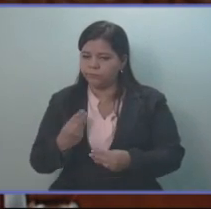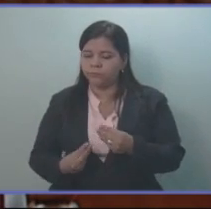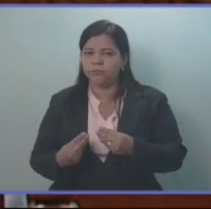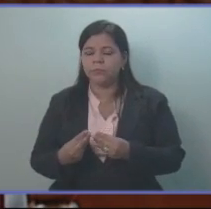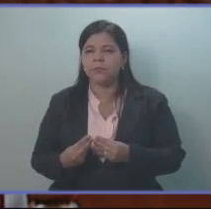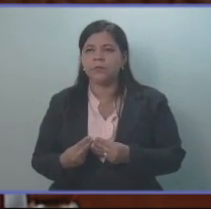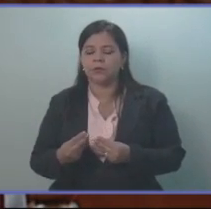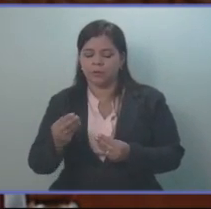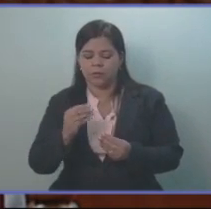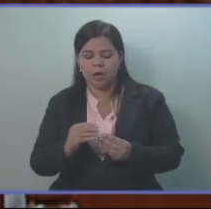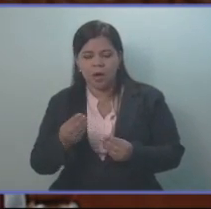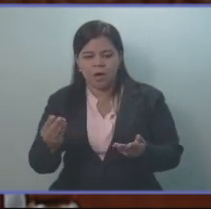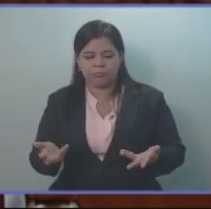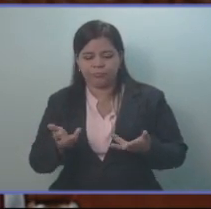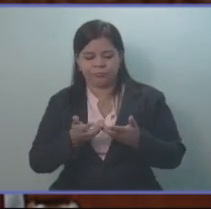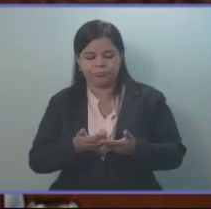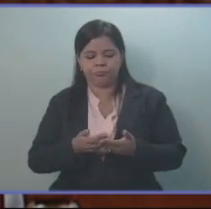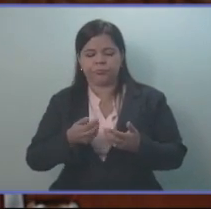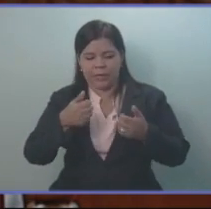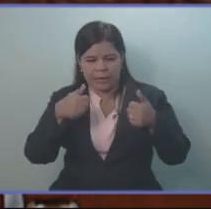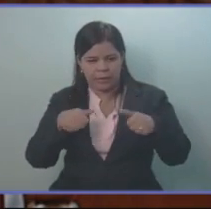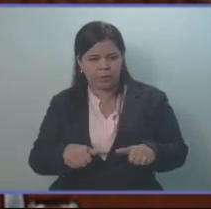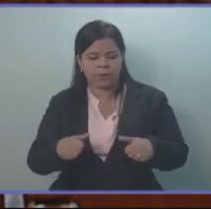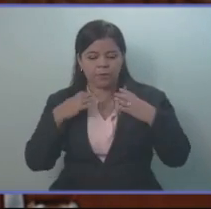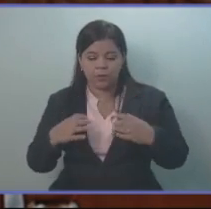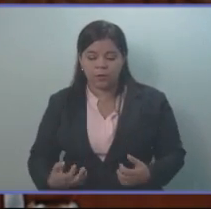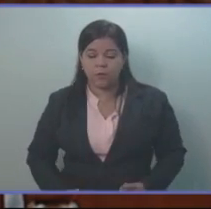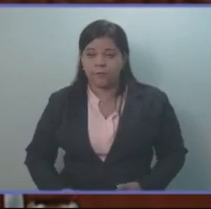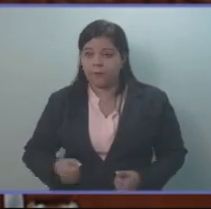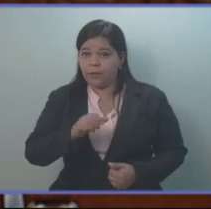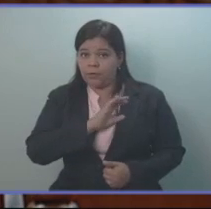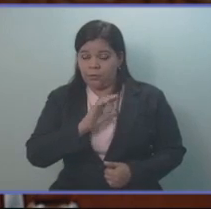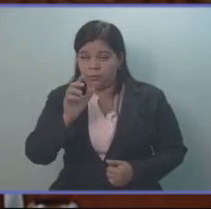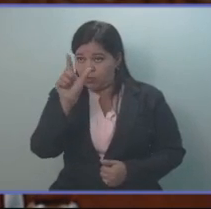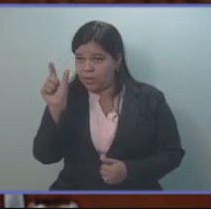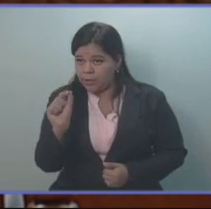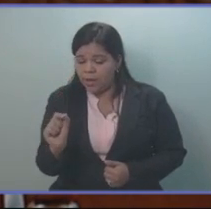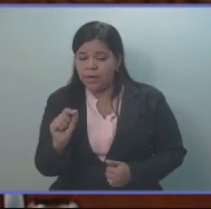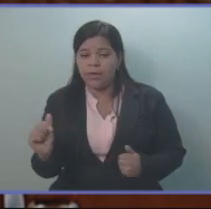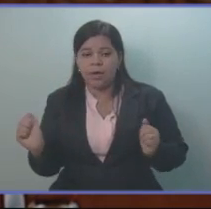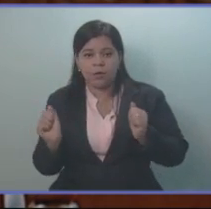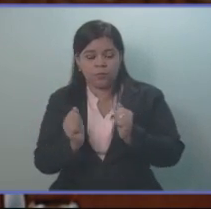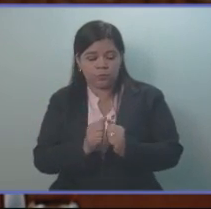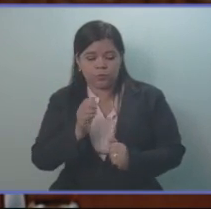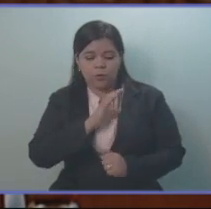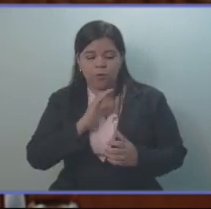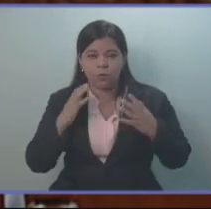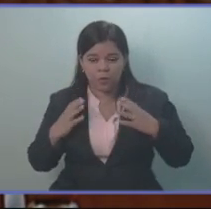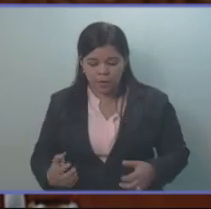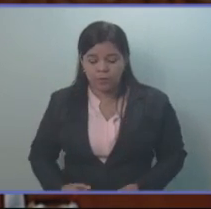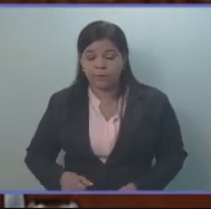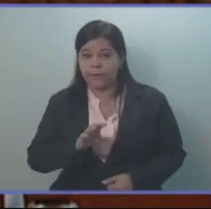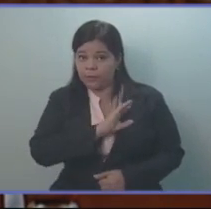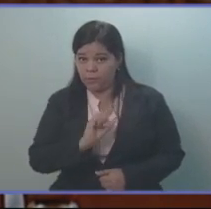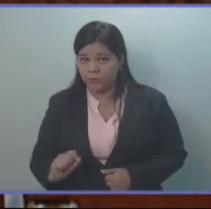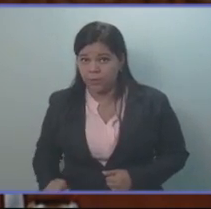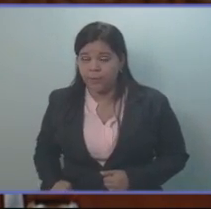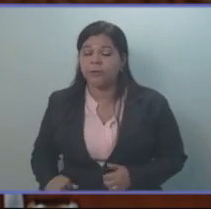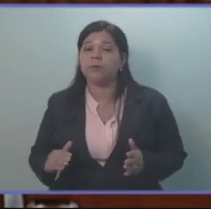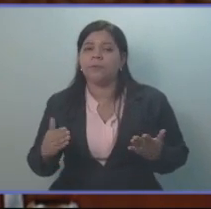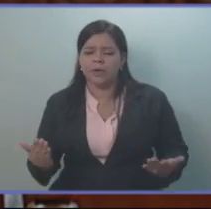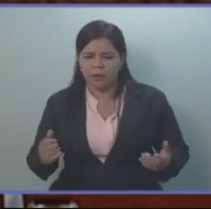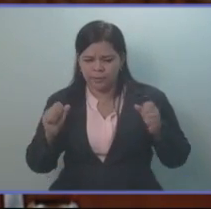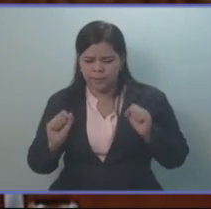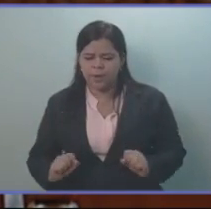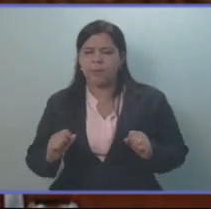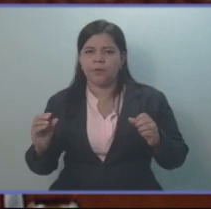enmienda 1 al acuerdo entre el Gobierno de la República Italiana y el Gobierno de la República de El Salvador para la